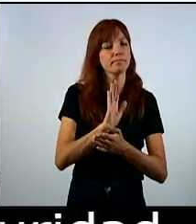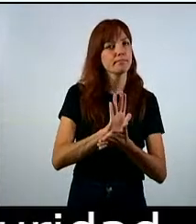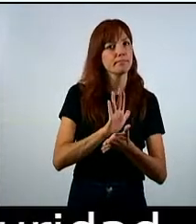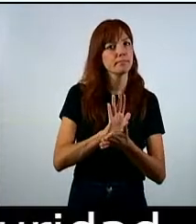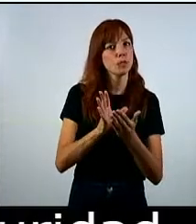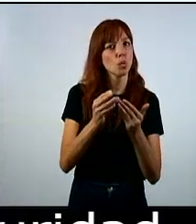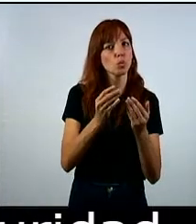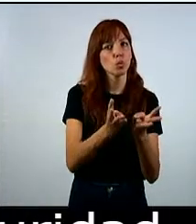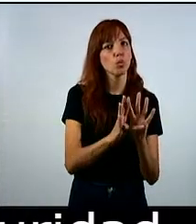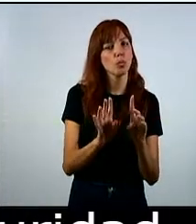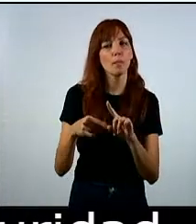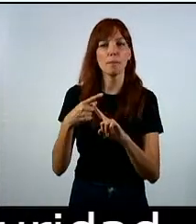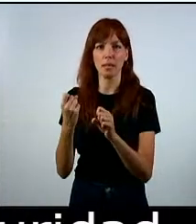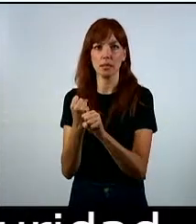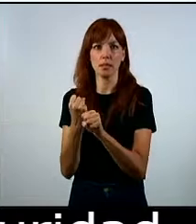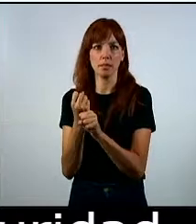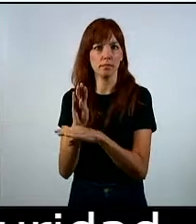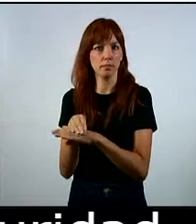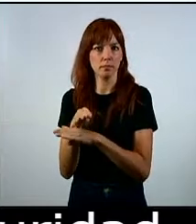en dichos centros.